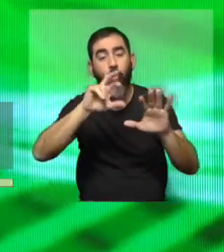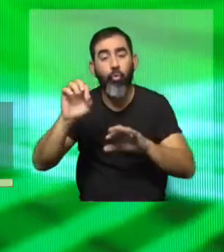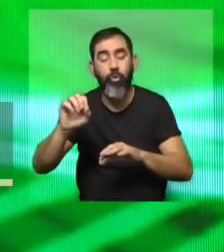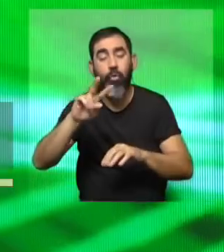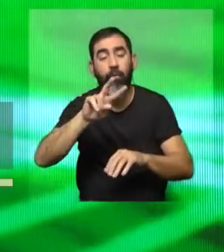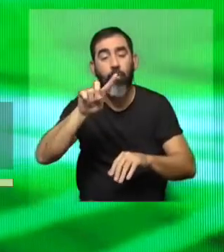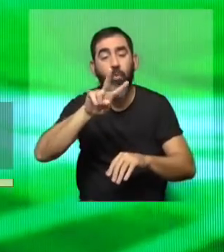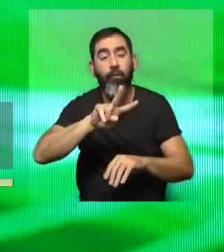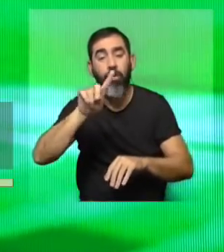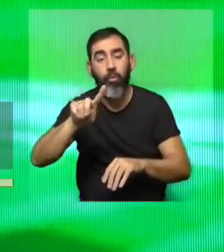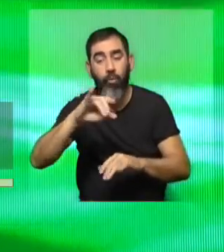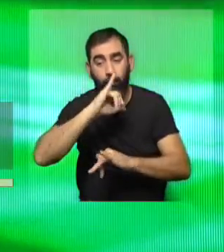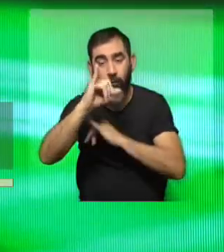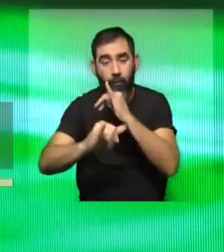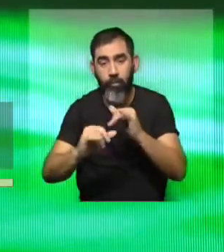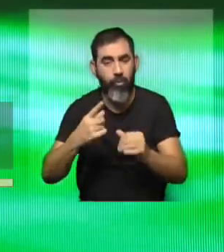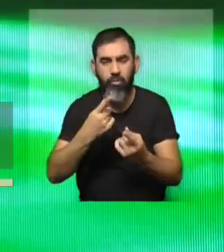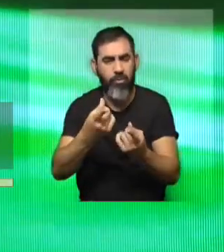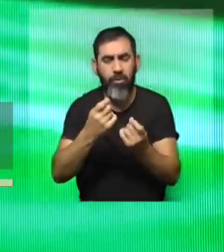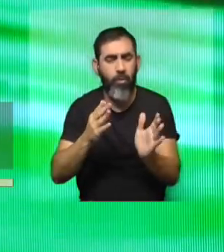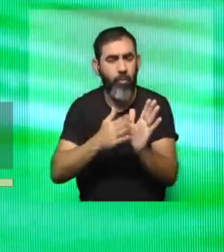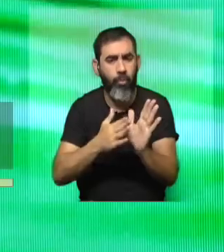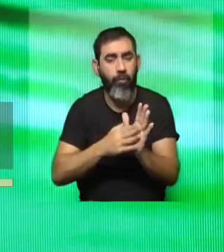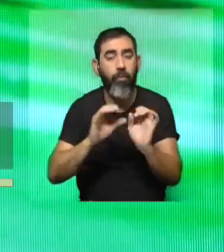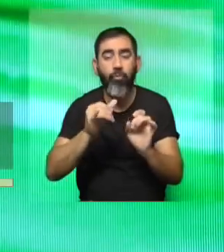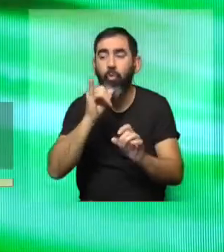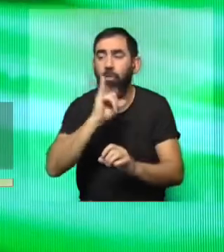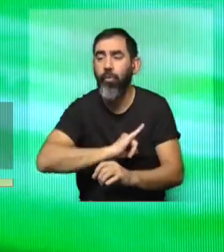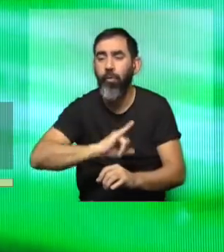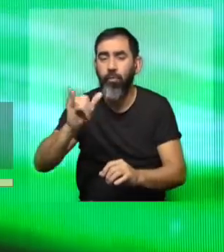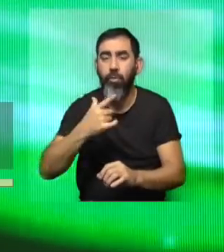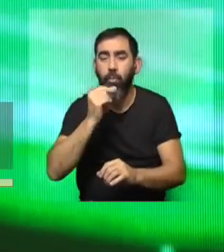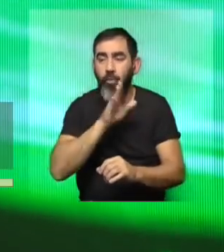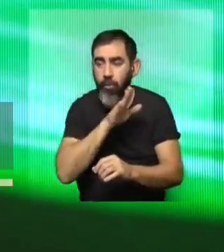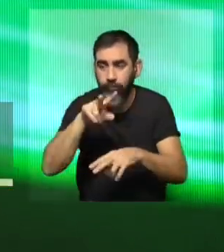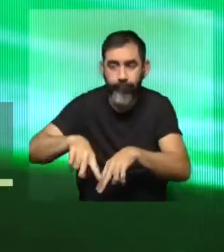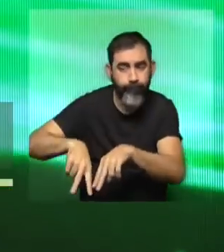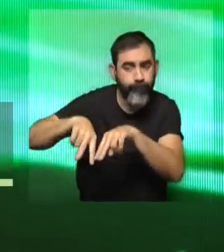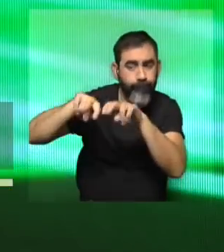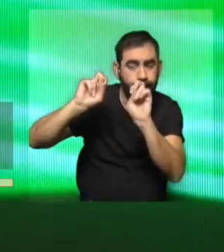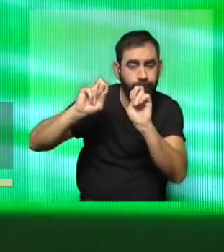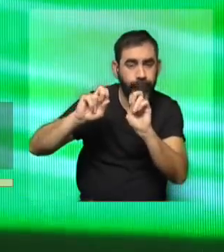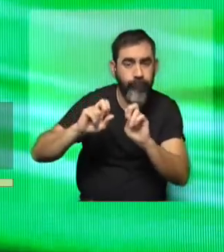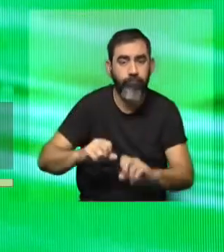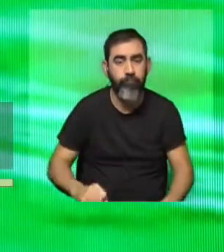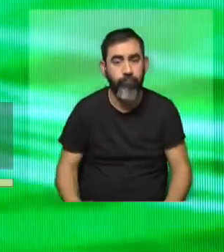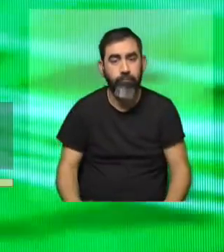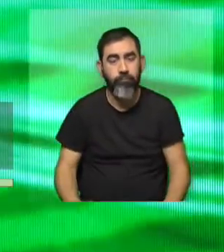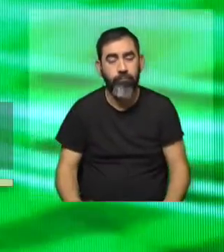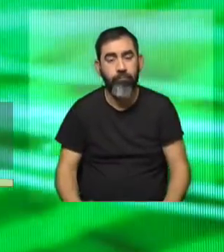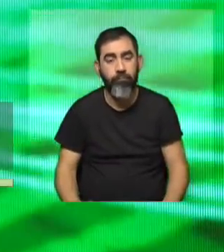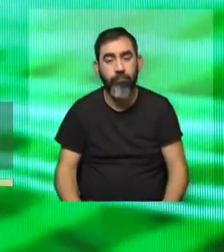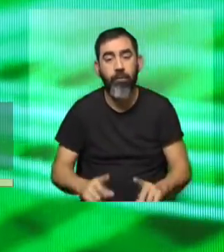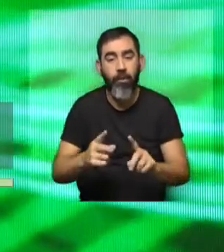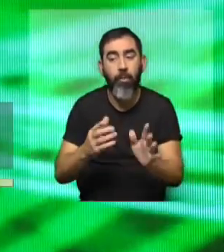es para dar información de ese tipo no es necesario tener pruebas ni nada simplemente con dar la información la policía ya empieza a investigar y hace todo un trabajo de campo en el cual